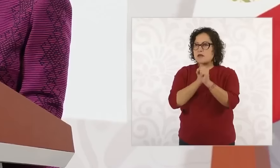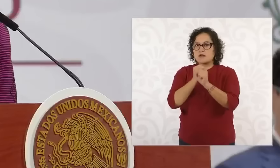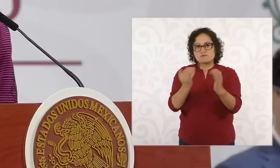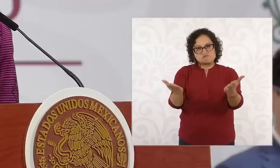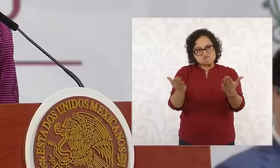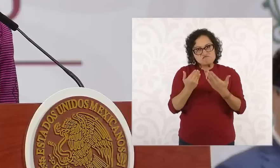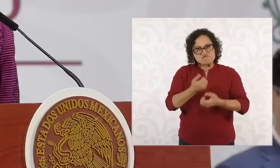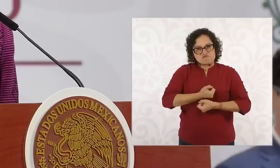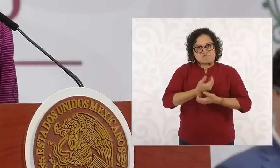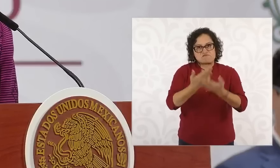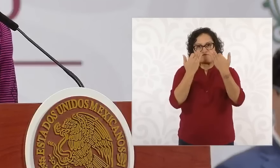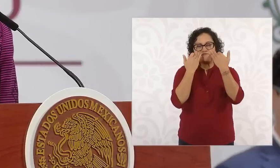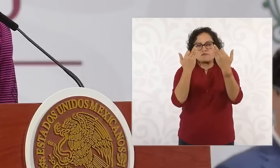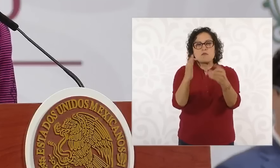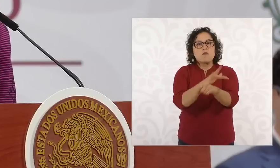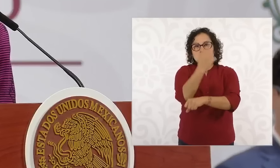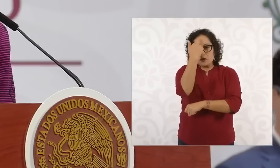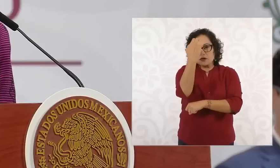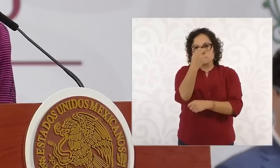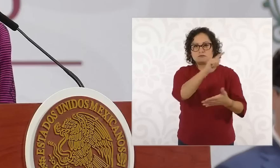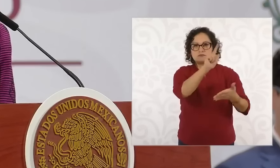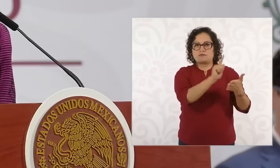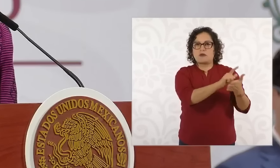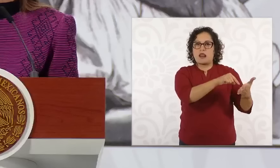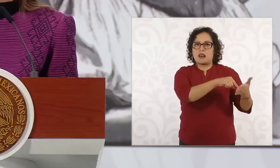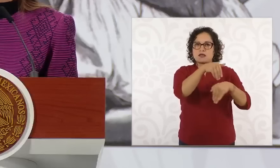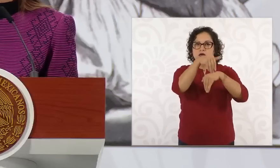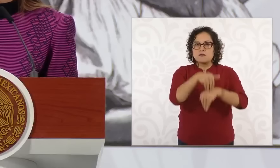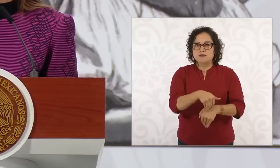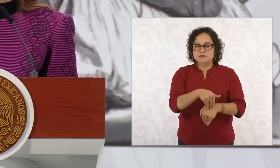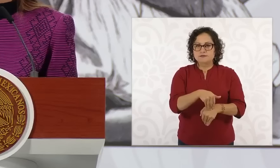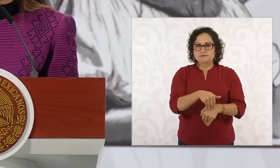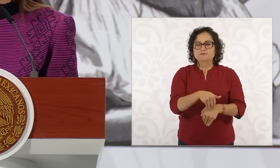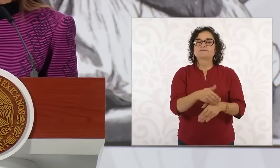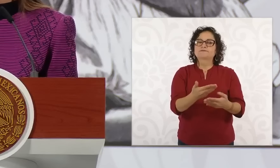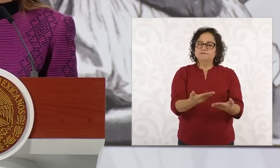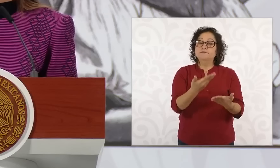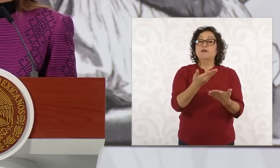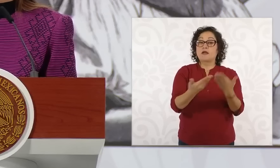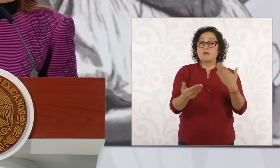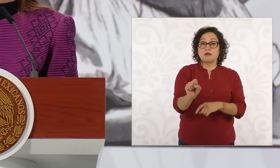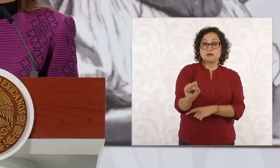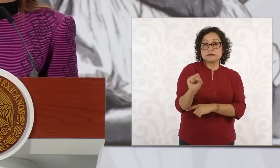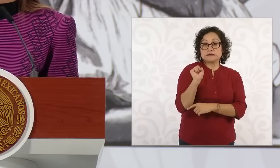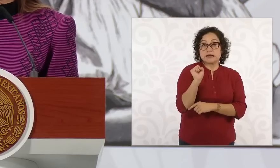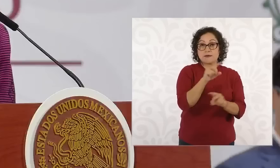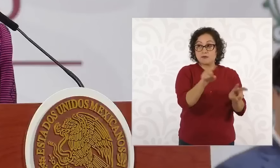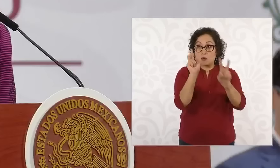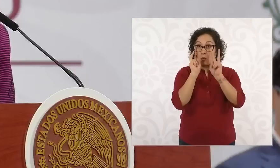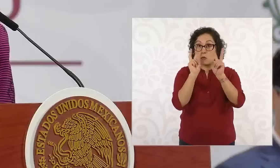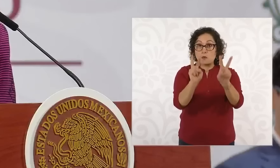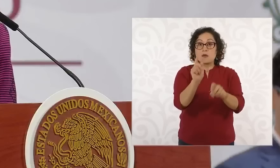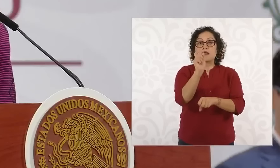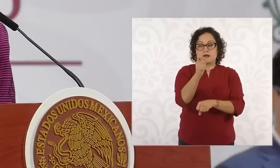pues todo tiene que ser en el marco de la ley. Yo creo que lo que vimos el sábado, y por eso hice el llamado a la Fiscalía de